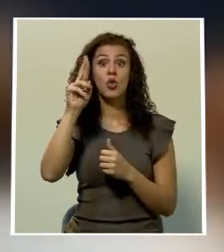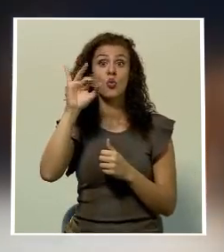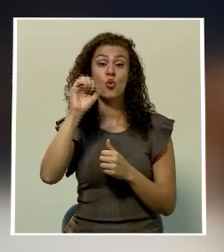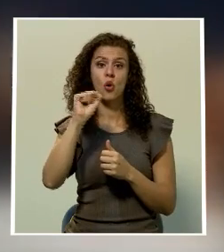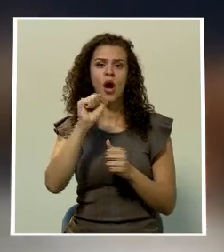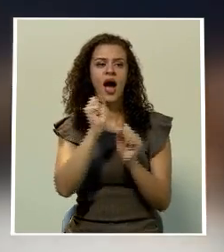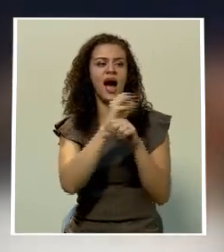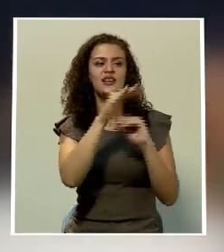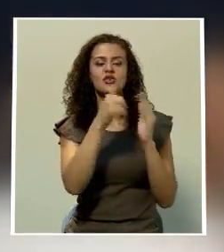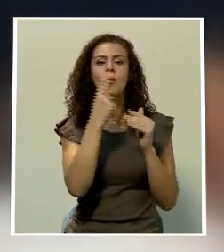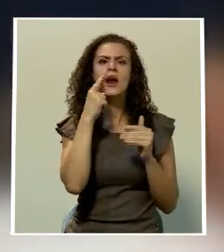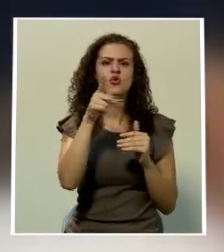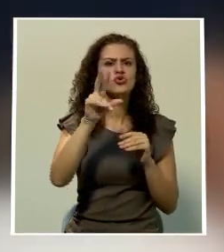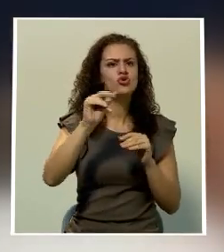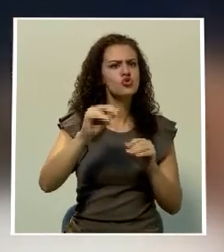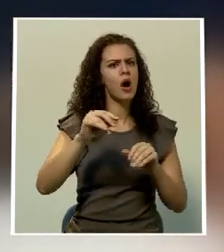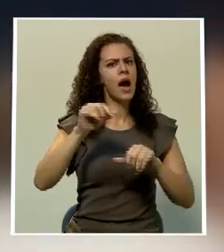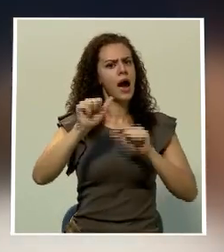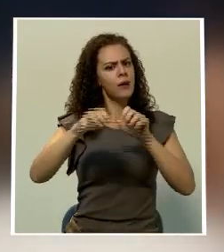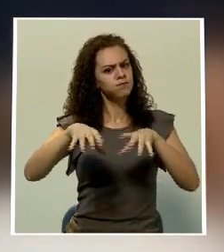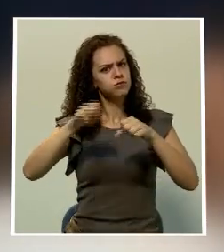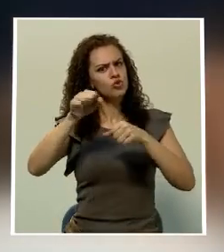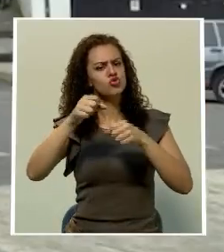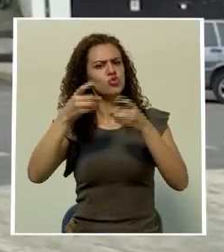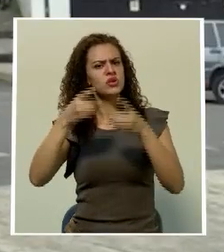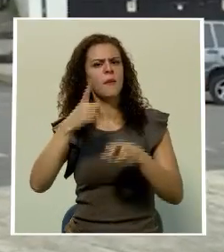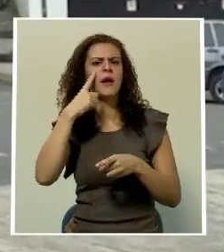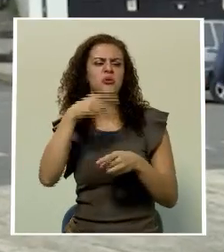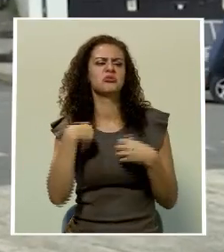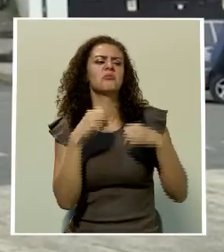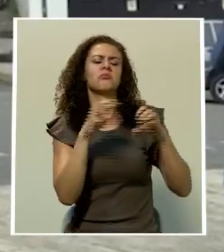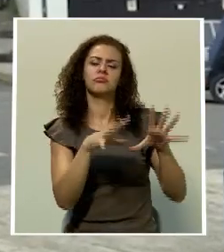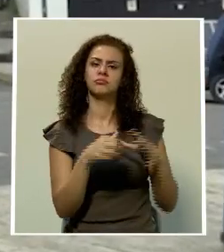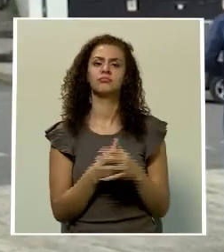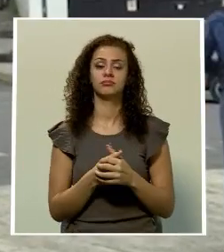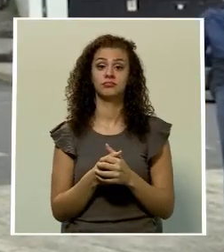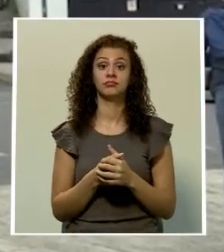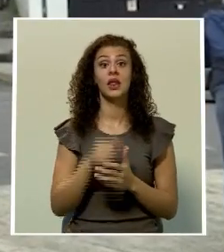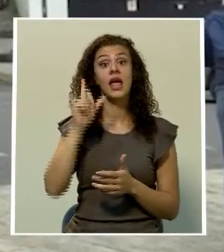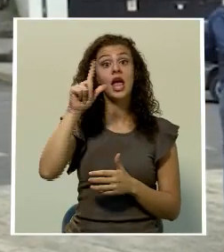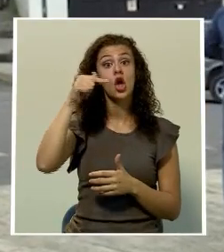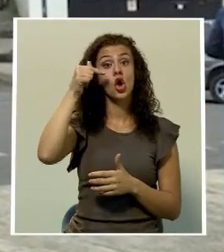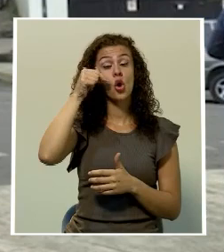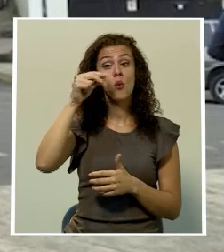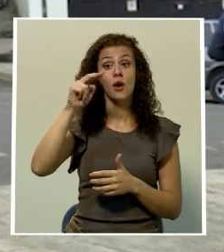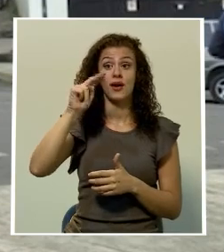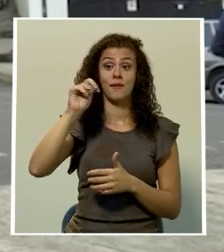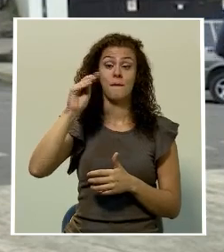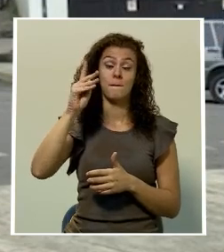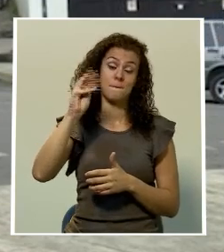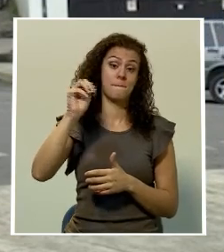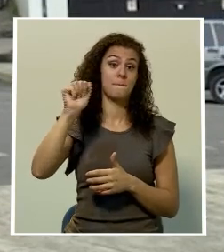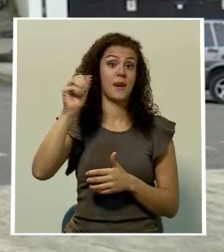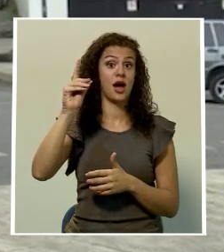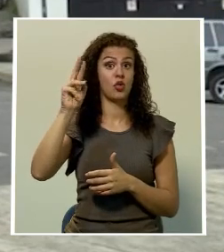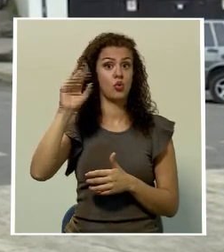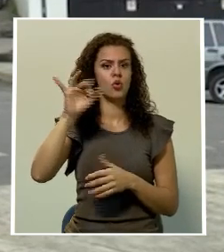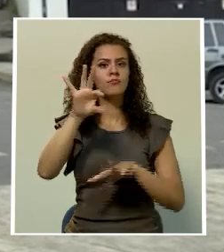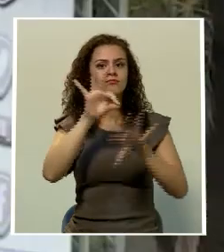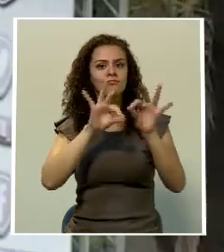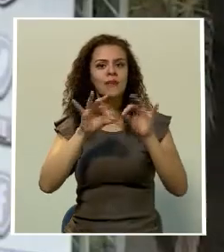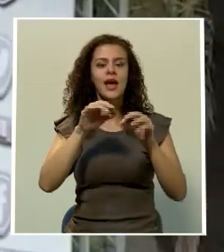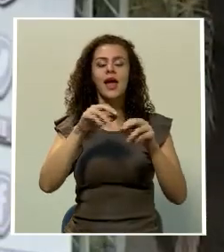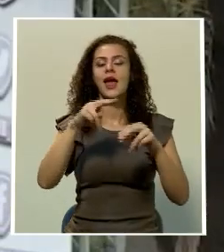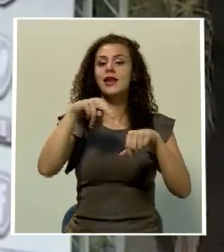todo para que usted no ejerza su derecho, para que usted tire la toalla. El gobierno de Nicolás Maduro invitó el miércoles a